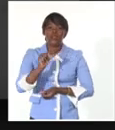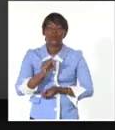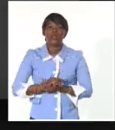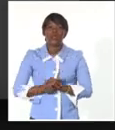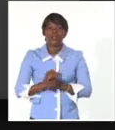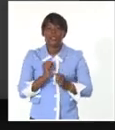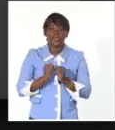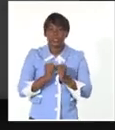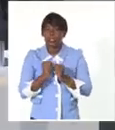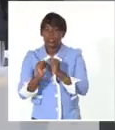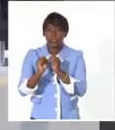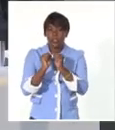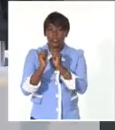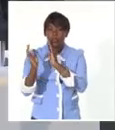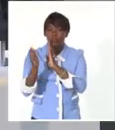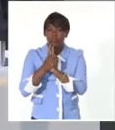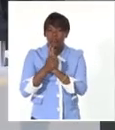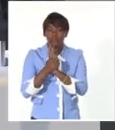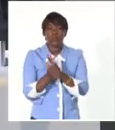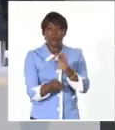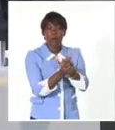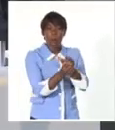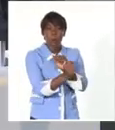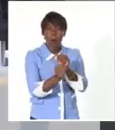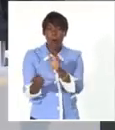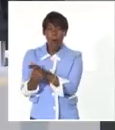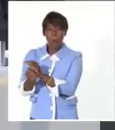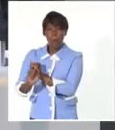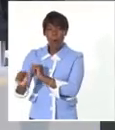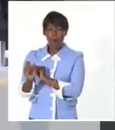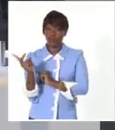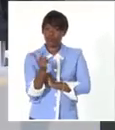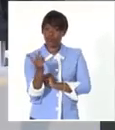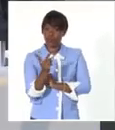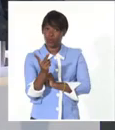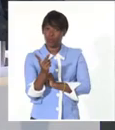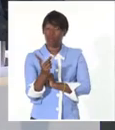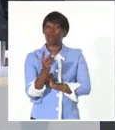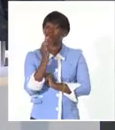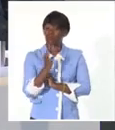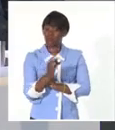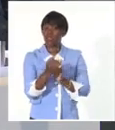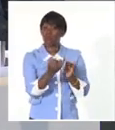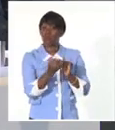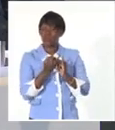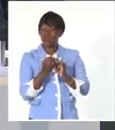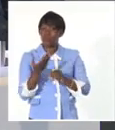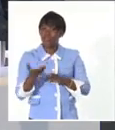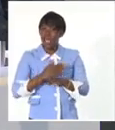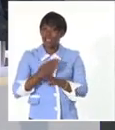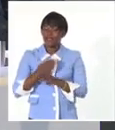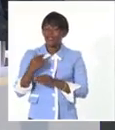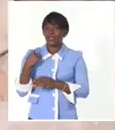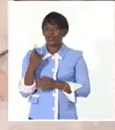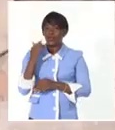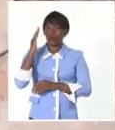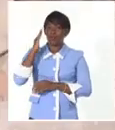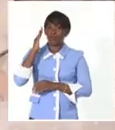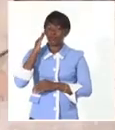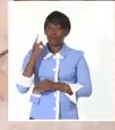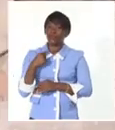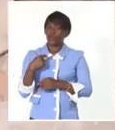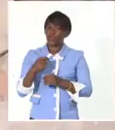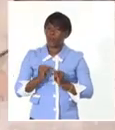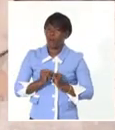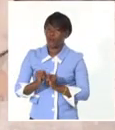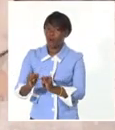avión de Cubana y Orlando Bosch estaba involucrado. O sea, que esta información podía haberse evitado, se podía haber alertado a las autoridades cubanas. La